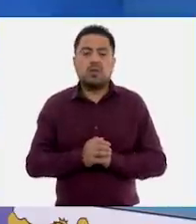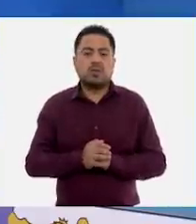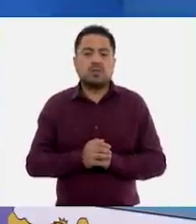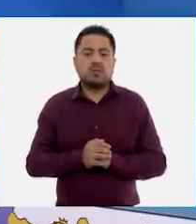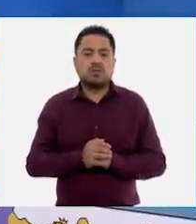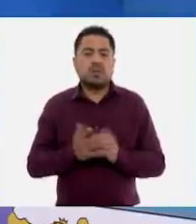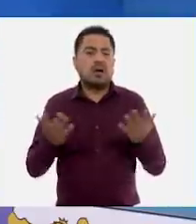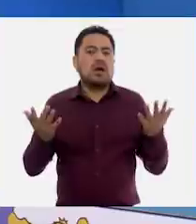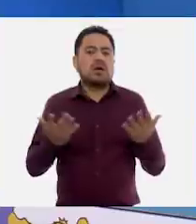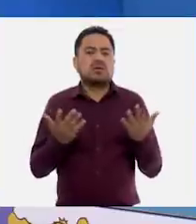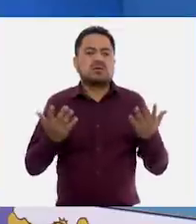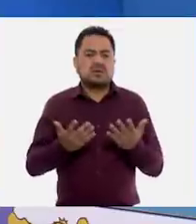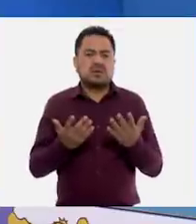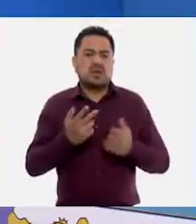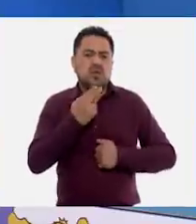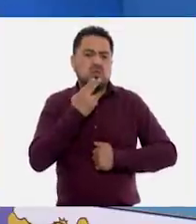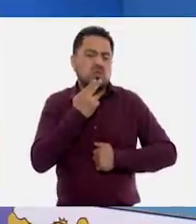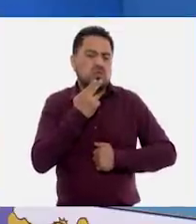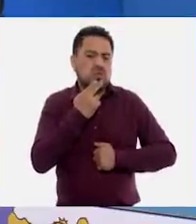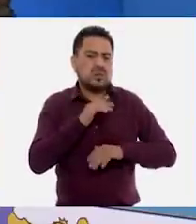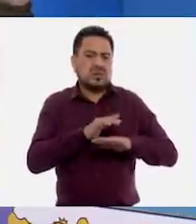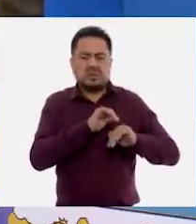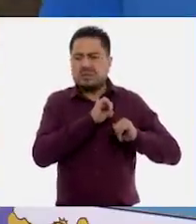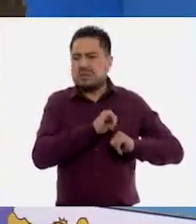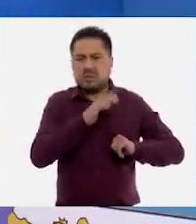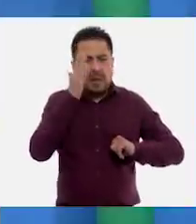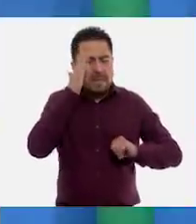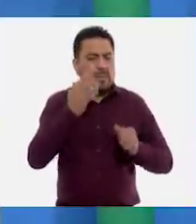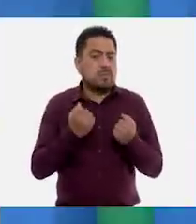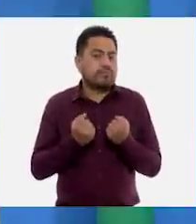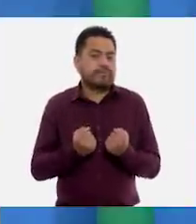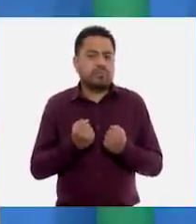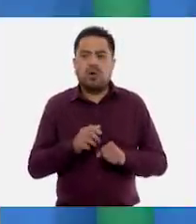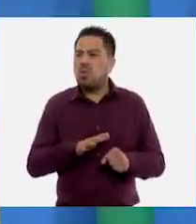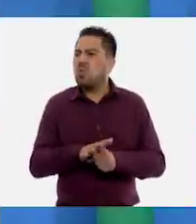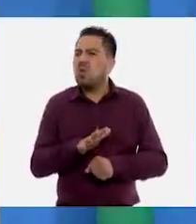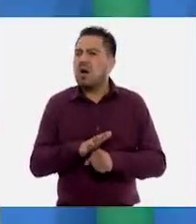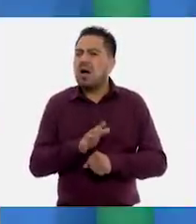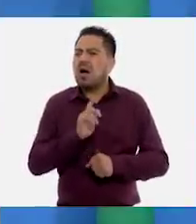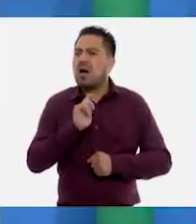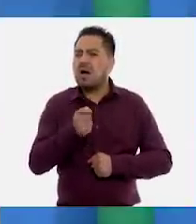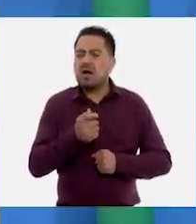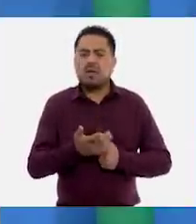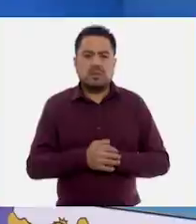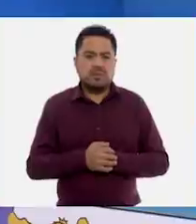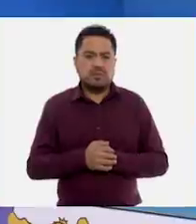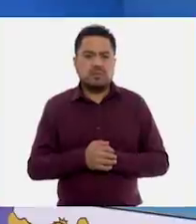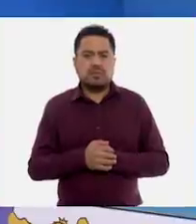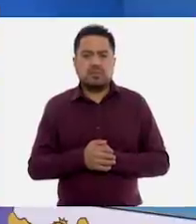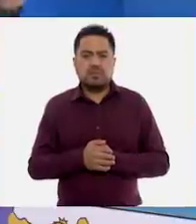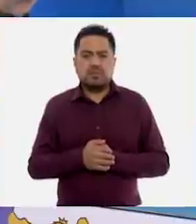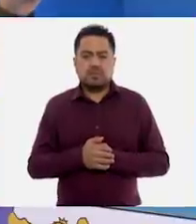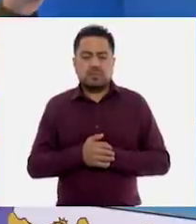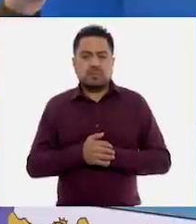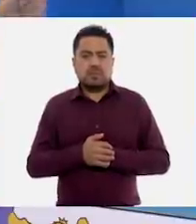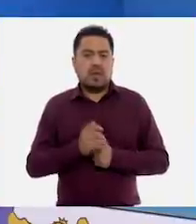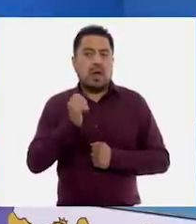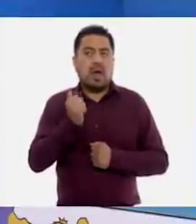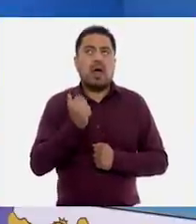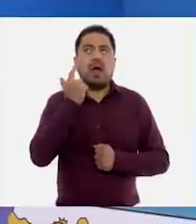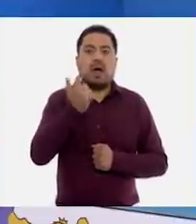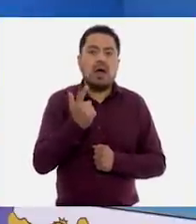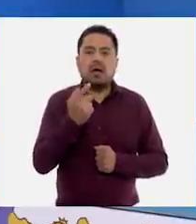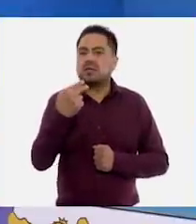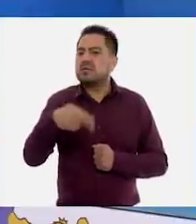haciendo uso de un recurso muy poderoso. ¿Cuál es ese recurso poderoso? Pues algo que